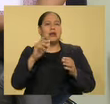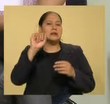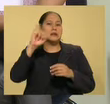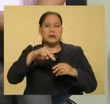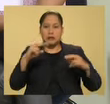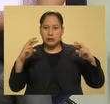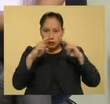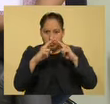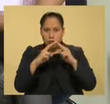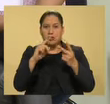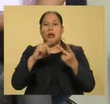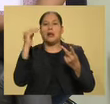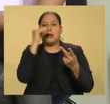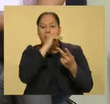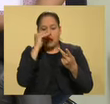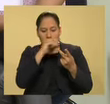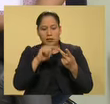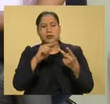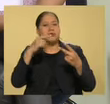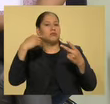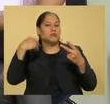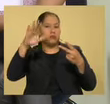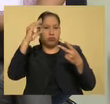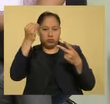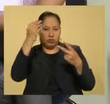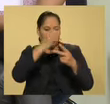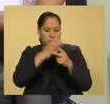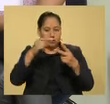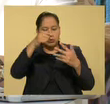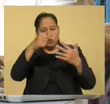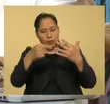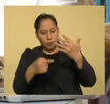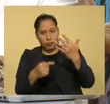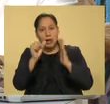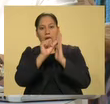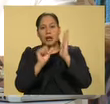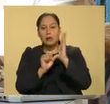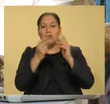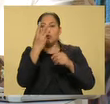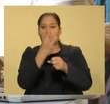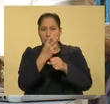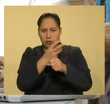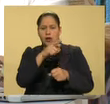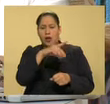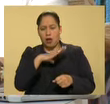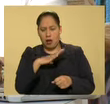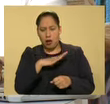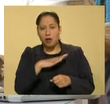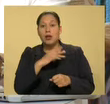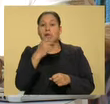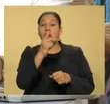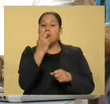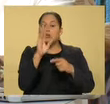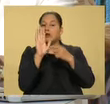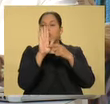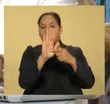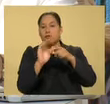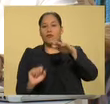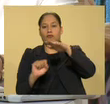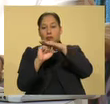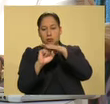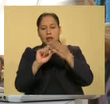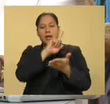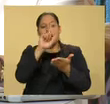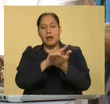gratuita, etcétera, etcétera, que dice muchas cosas el artículo 3 constitucional, pero con ese fundamento es con lo que empieza esta